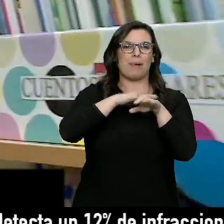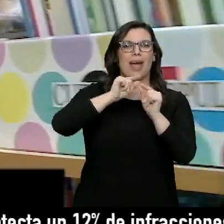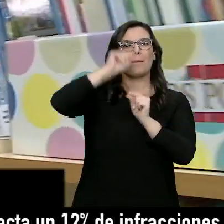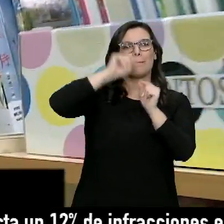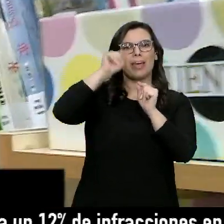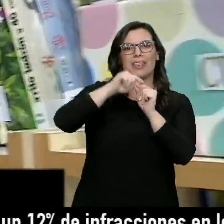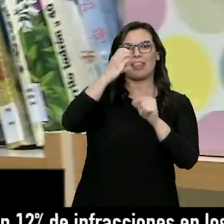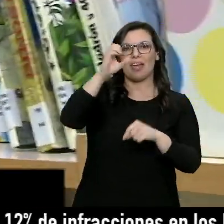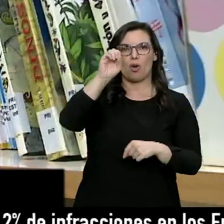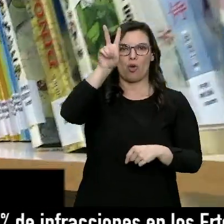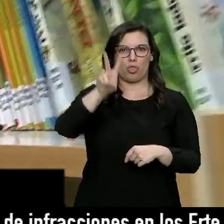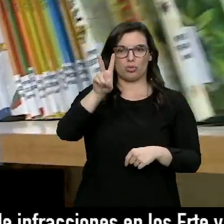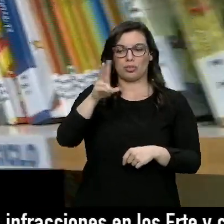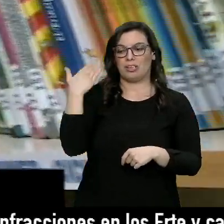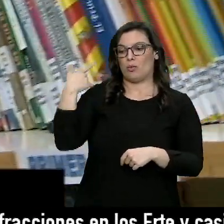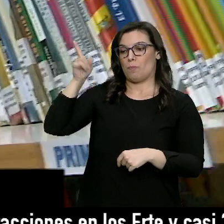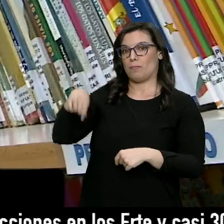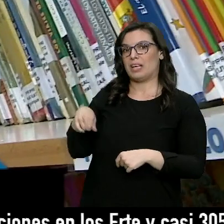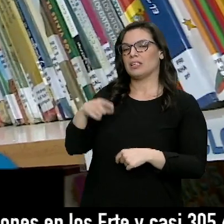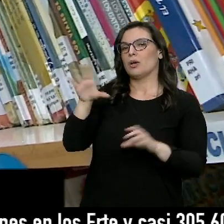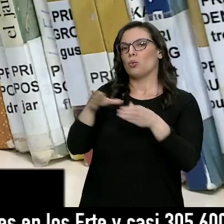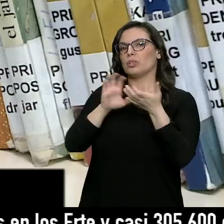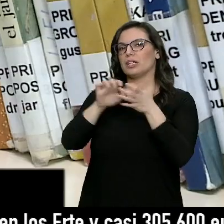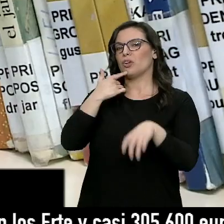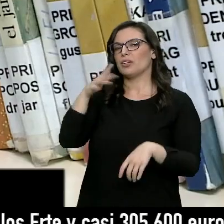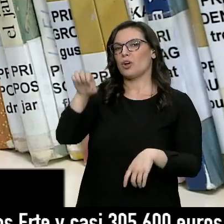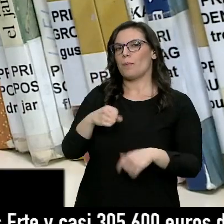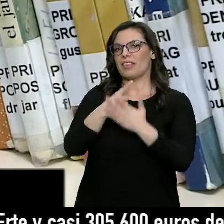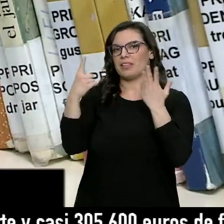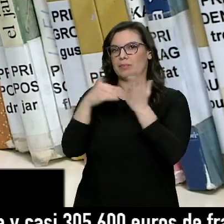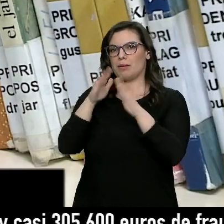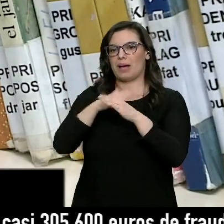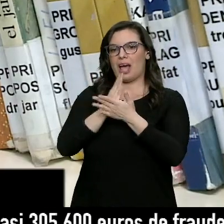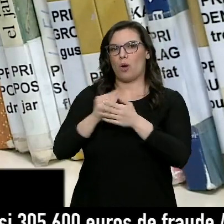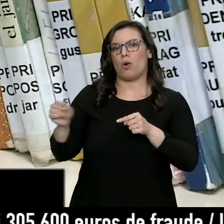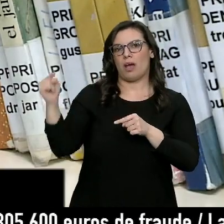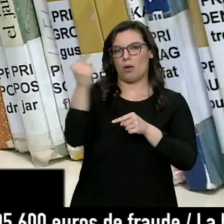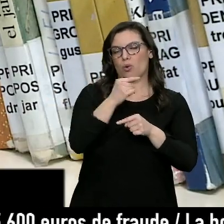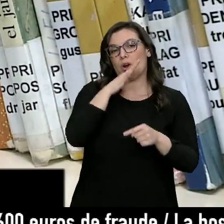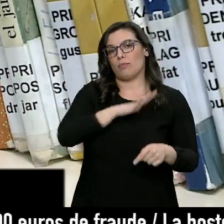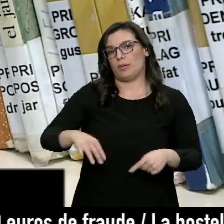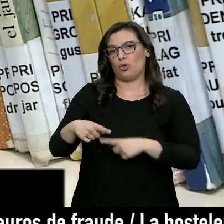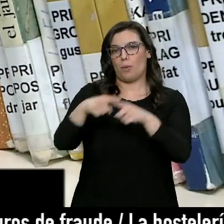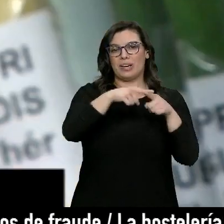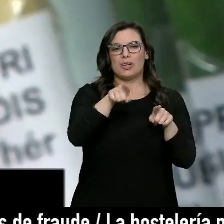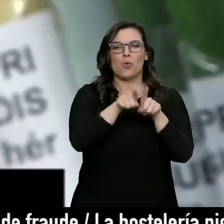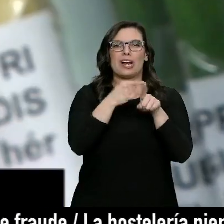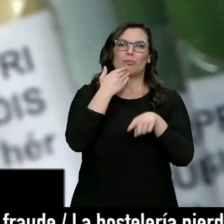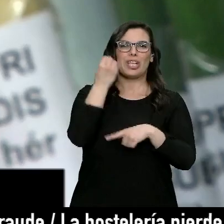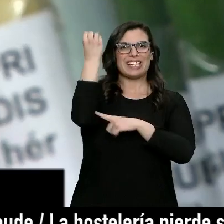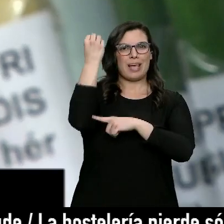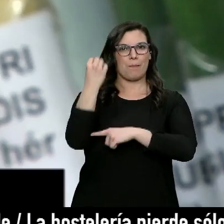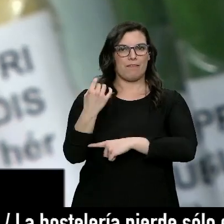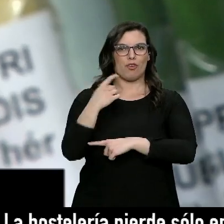anunció hace un mes que había comprado para que hubiera uno en cada aula. De momento tienen que compartirlo. Funcionan como un semáforo que indica